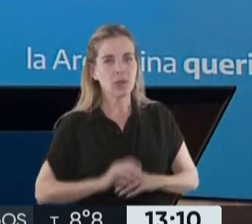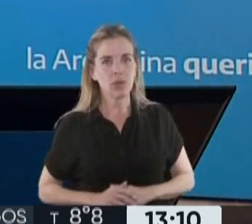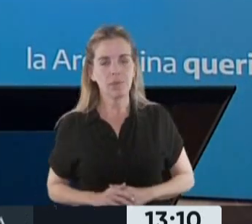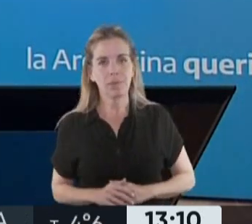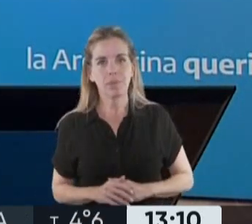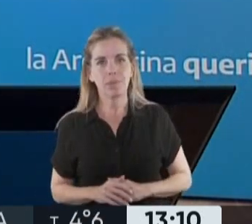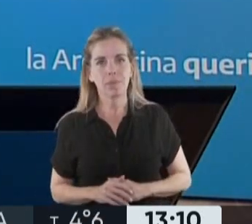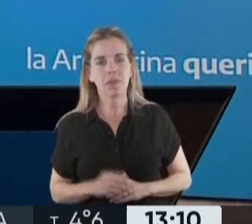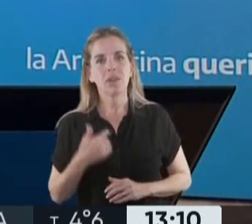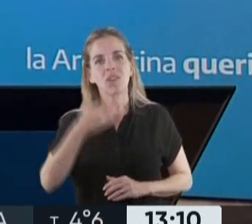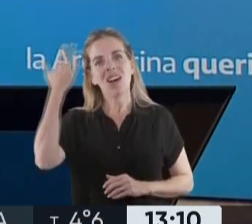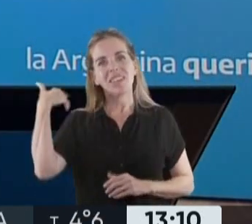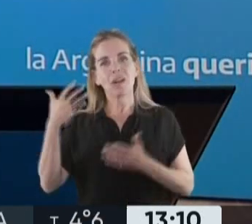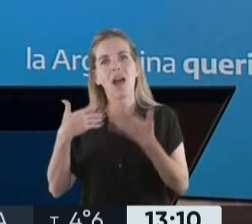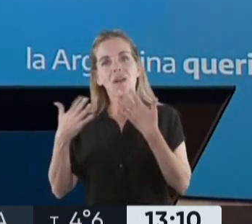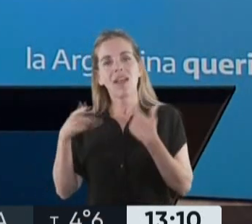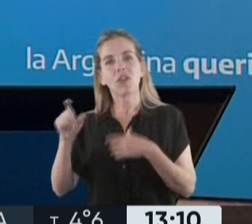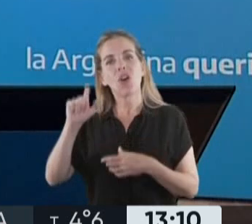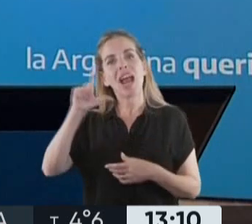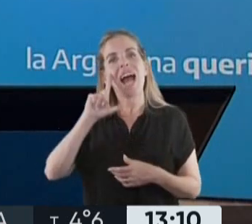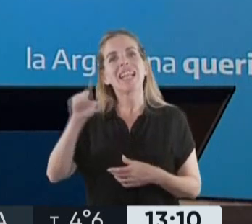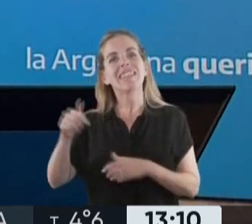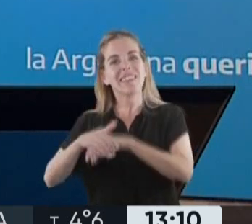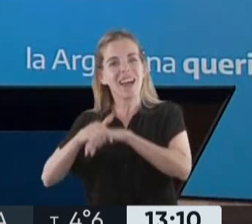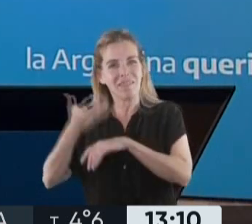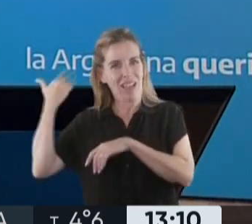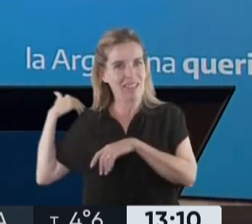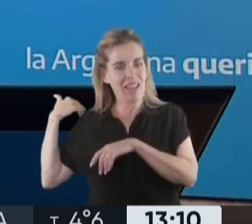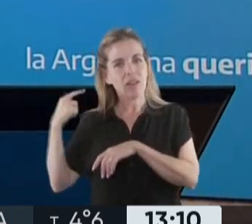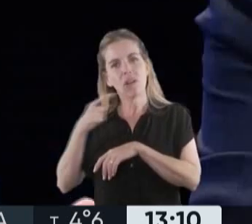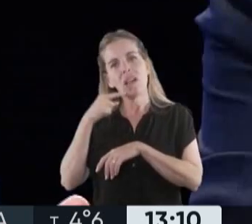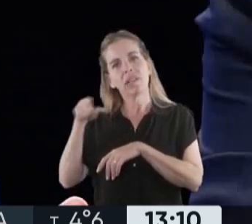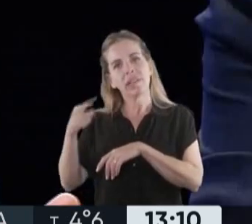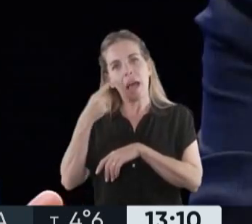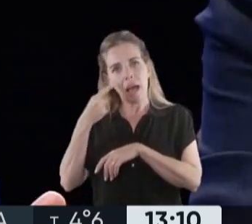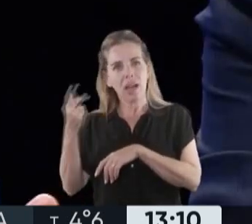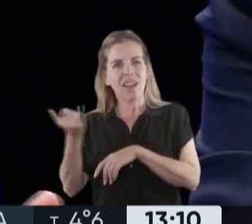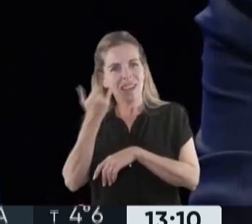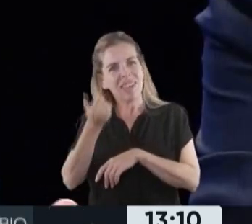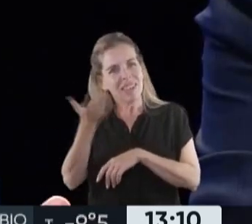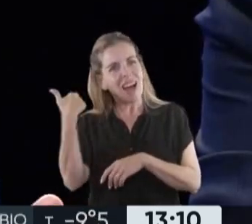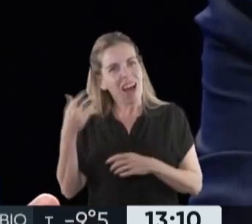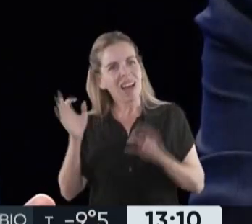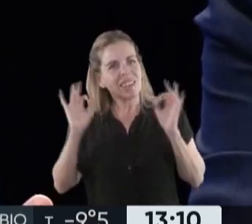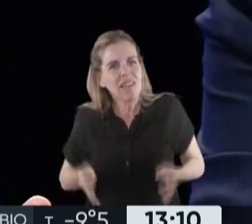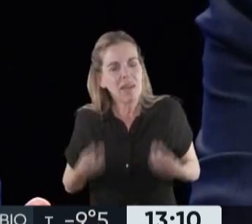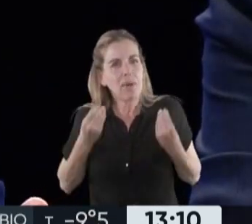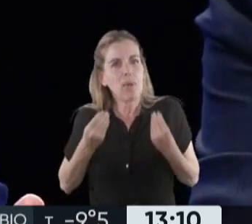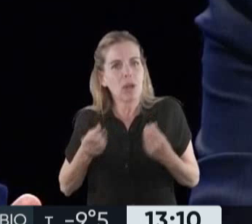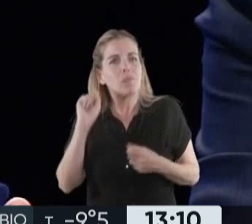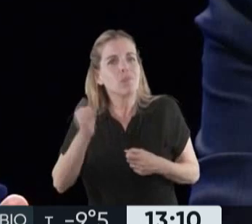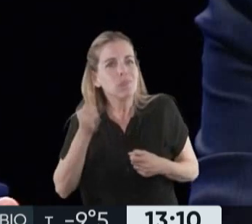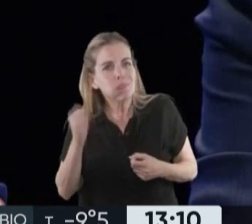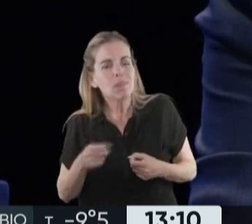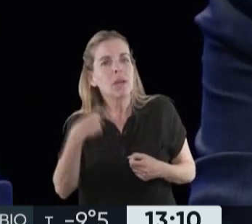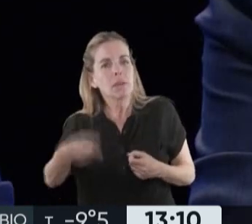Y le decía ayer a Alicia, mirá, lo hemos visto, ¿por qué lo seguimos discutiendo? Siempre